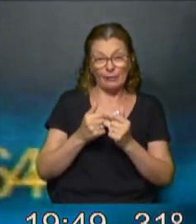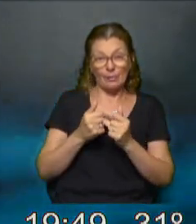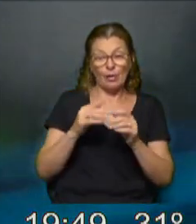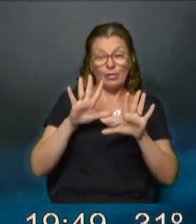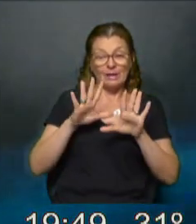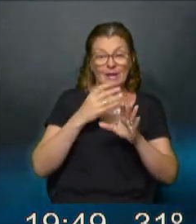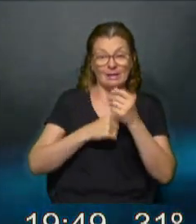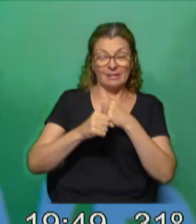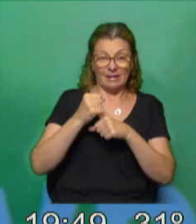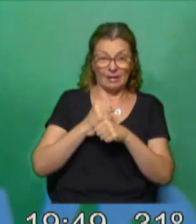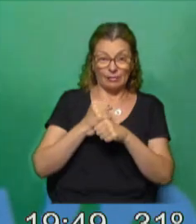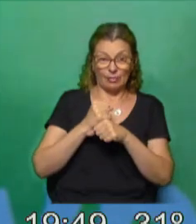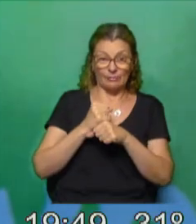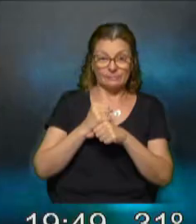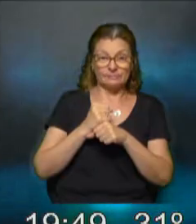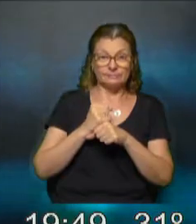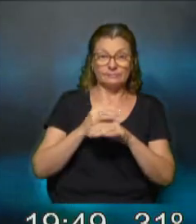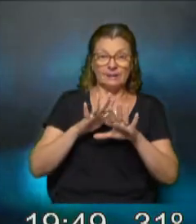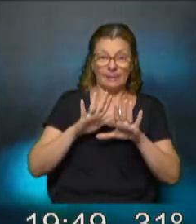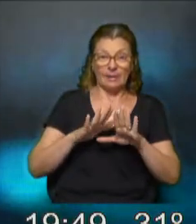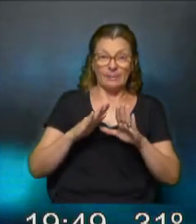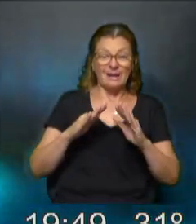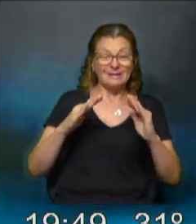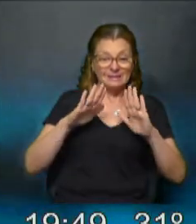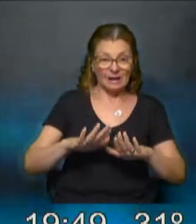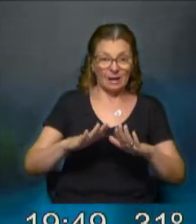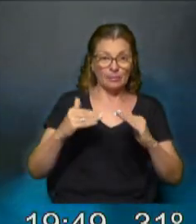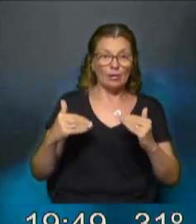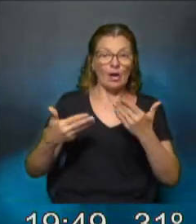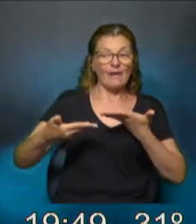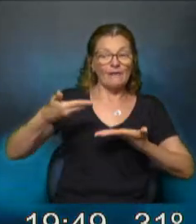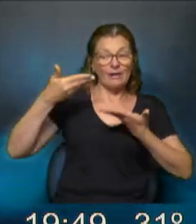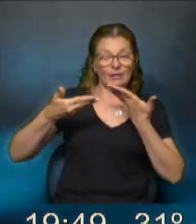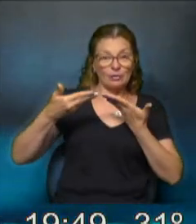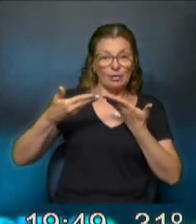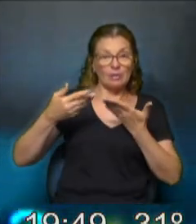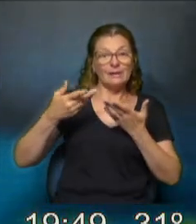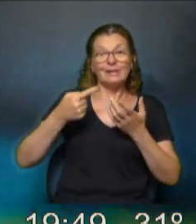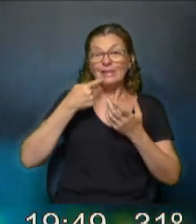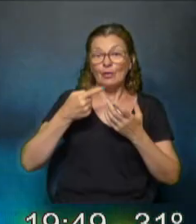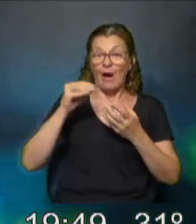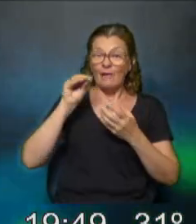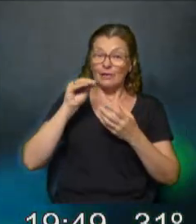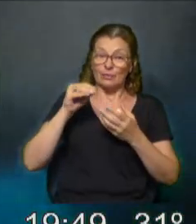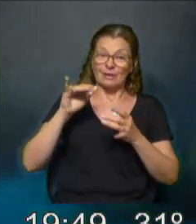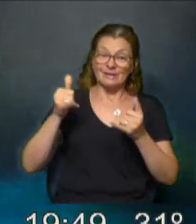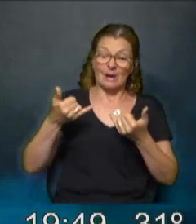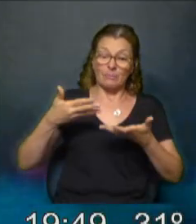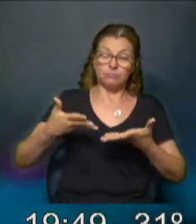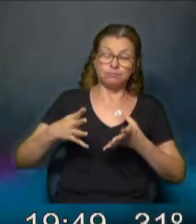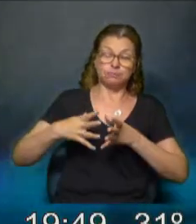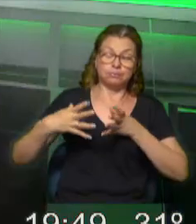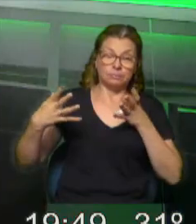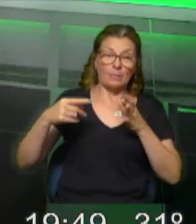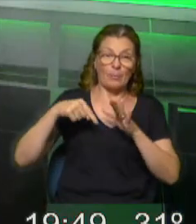años pero el estancamiento y la inflación las dos cosas al mismo tiempo exactamente y es algo que ya anunció que se profundizará y una forma quizás de plasmar eso la inflación la vamos a ver